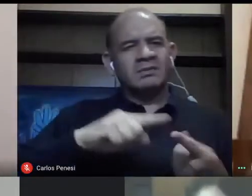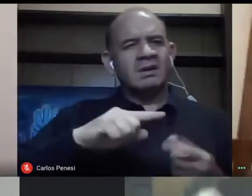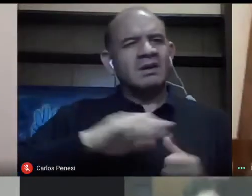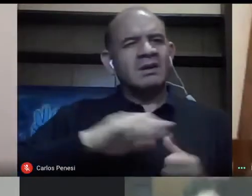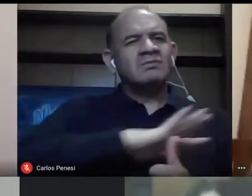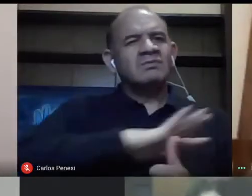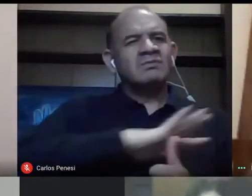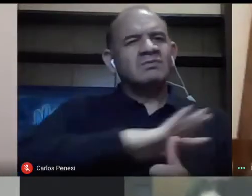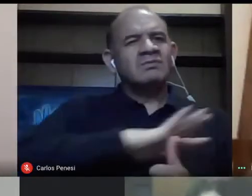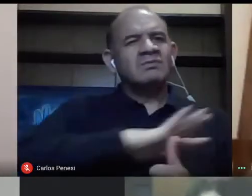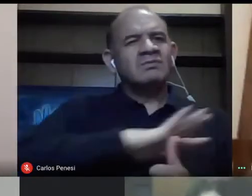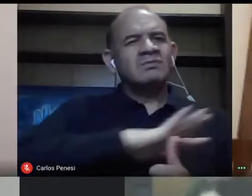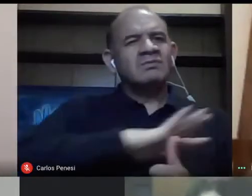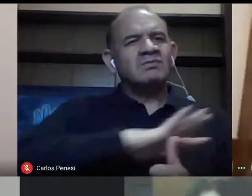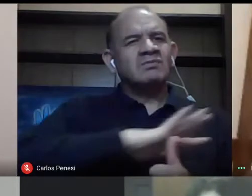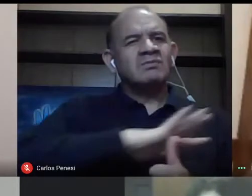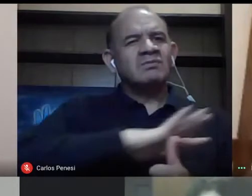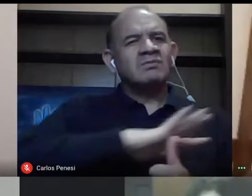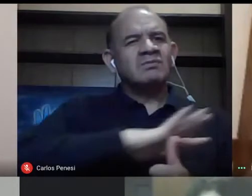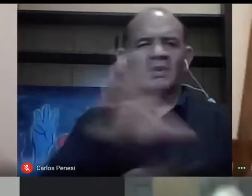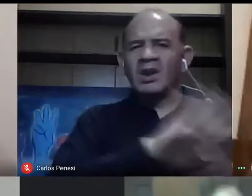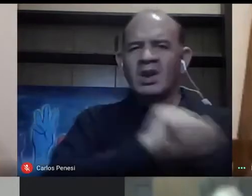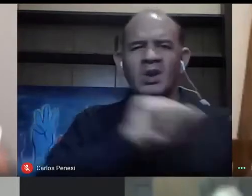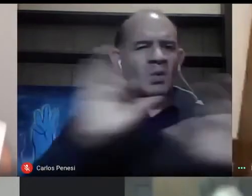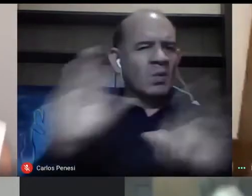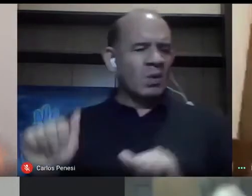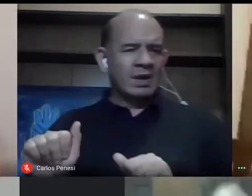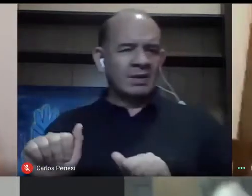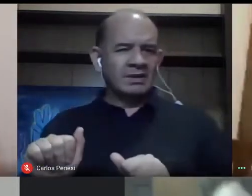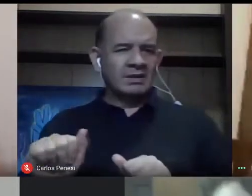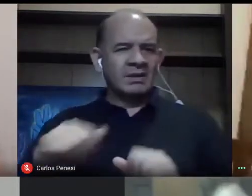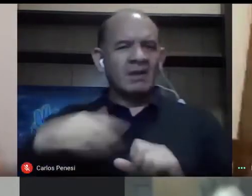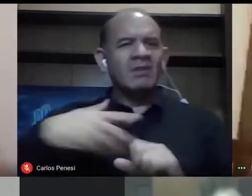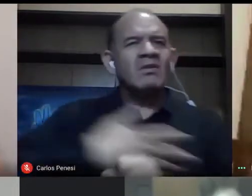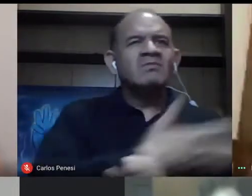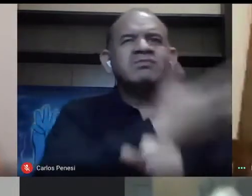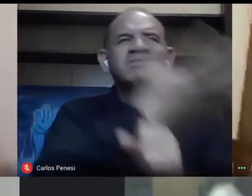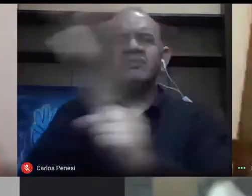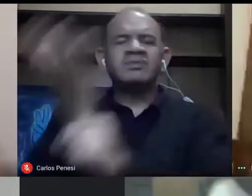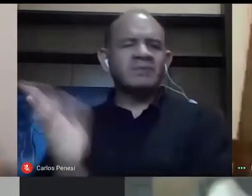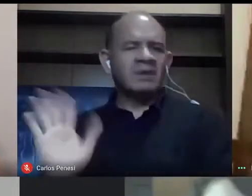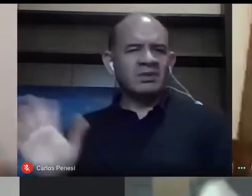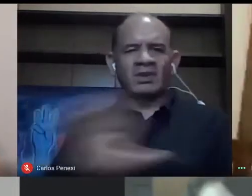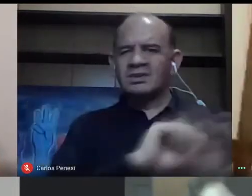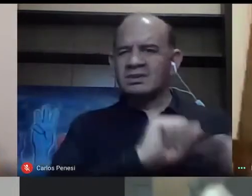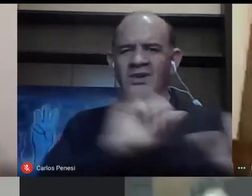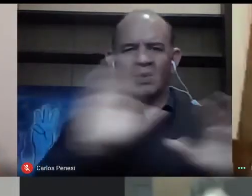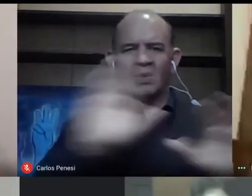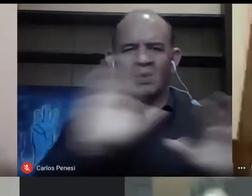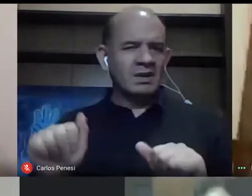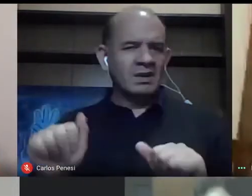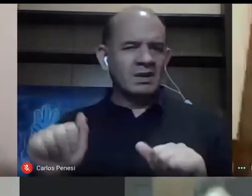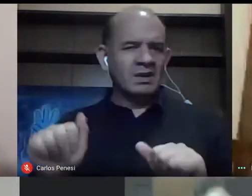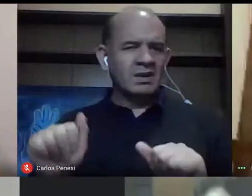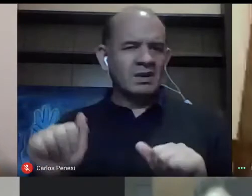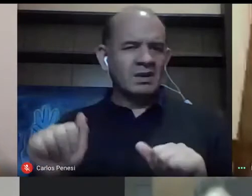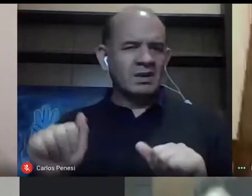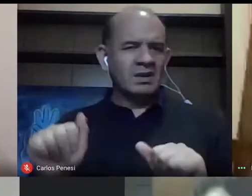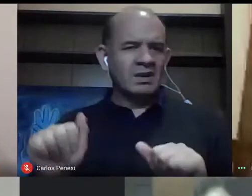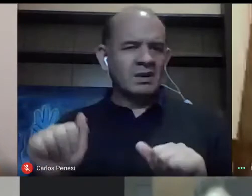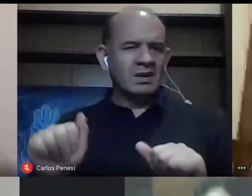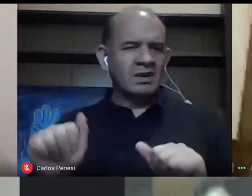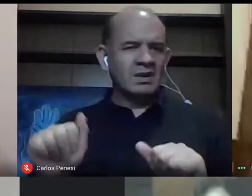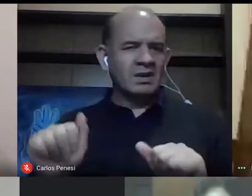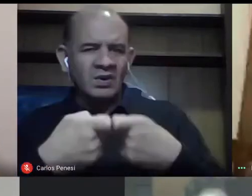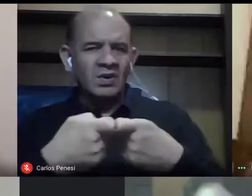que tienen problemas para acceder a la lectura y con toda la diversidad de organizaciones y actores.